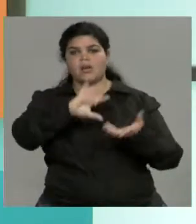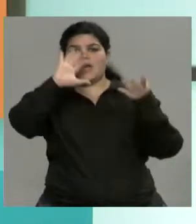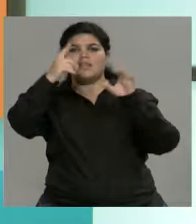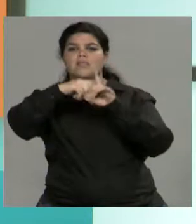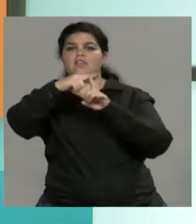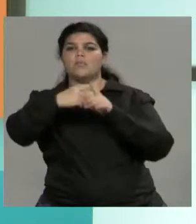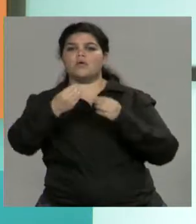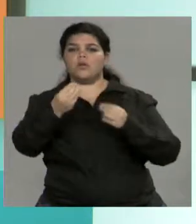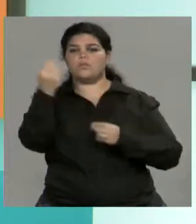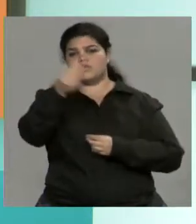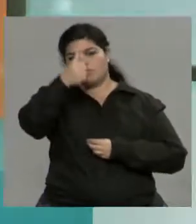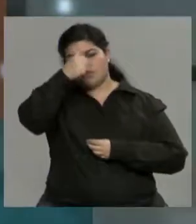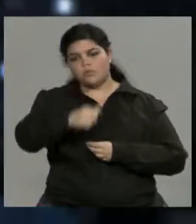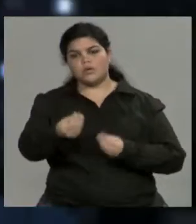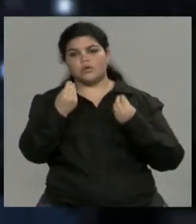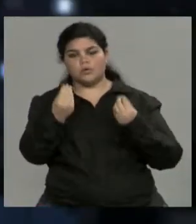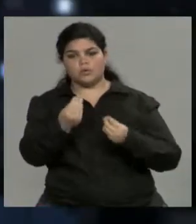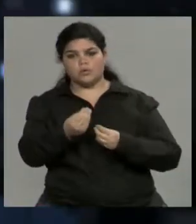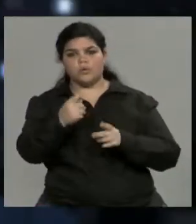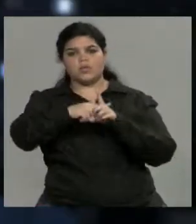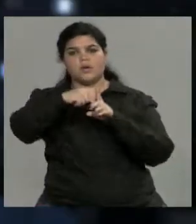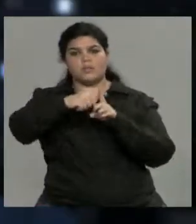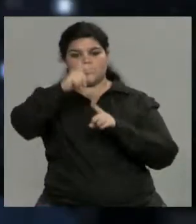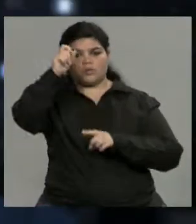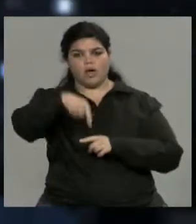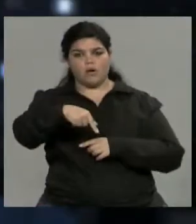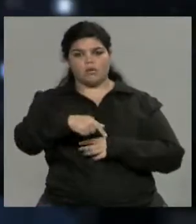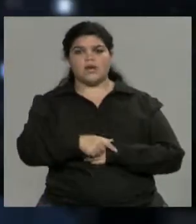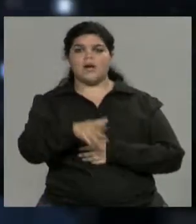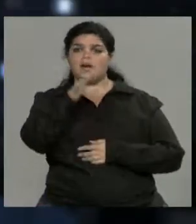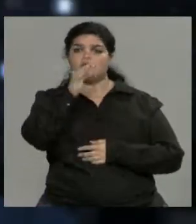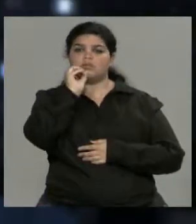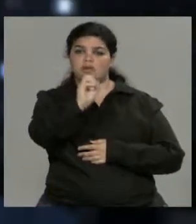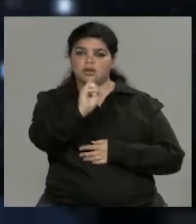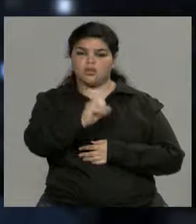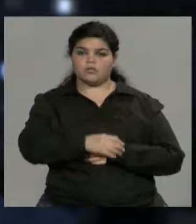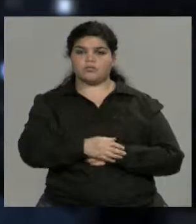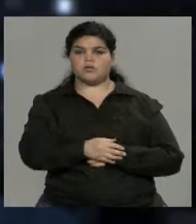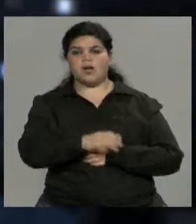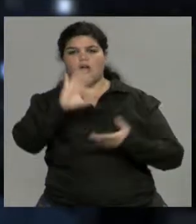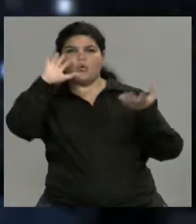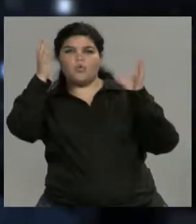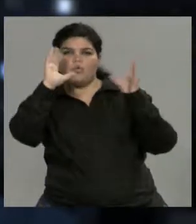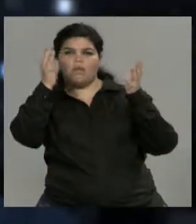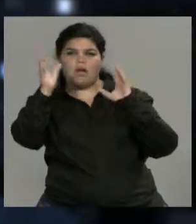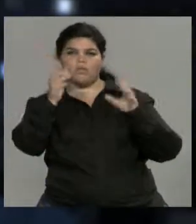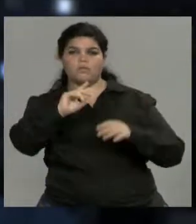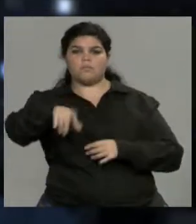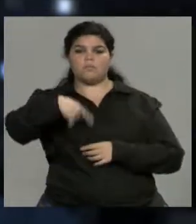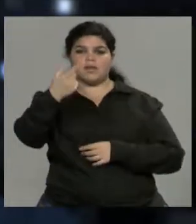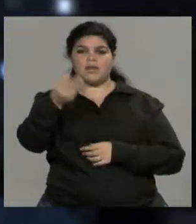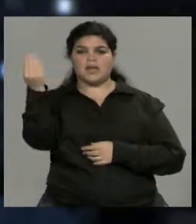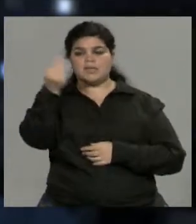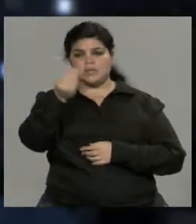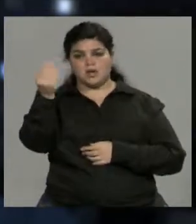va a estar el tiempo para el fin de semana. De temperatura actual tenemos 14 grados, está algo nublado. Y para mañana